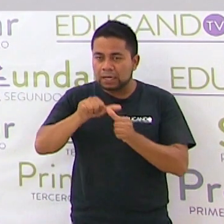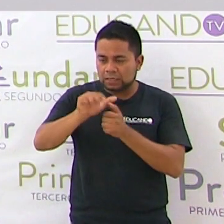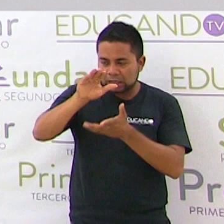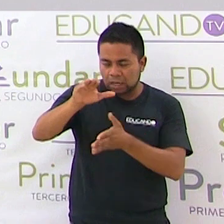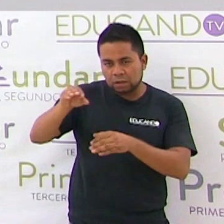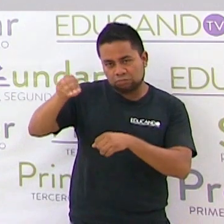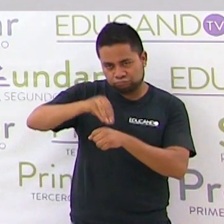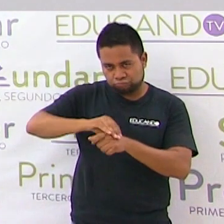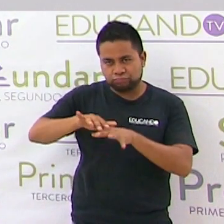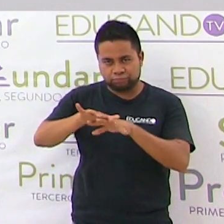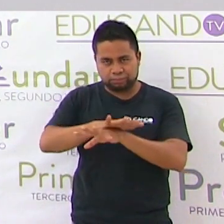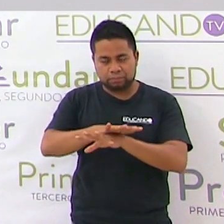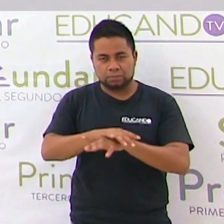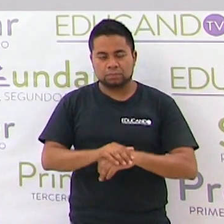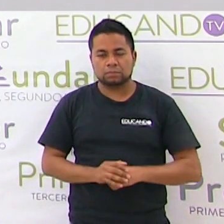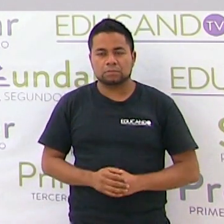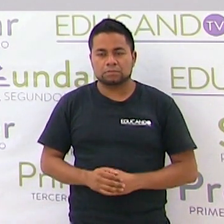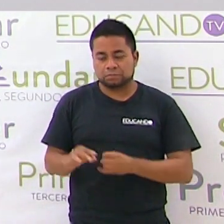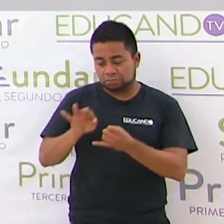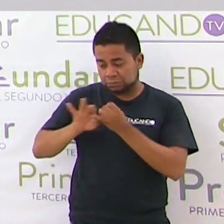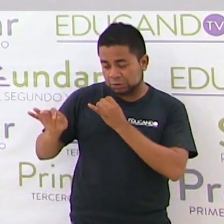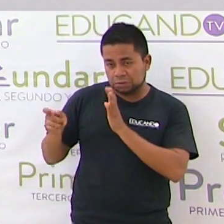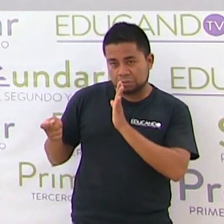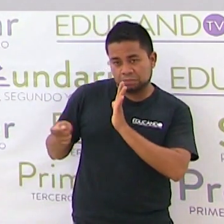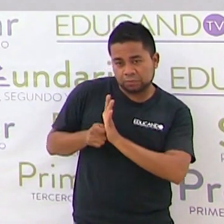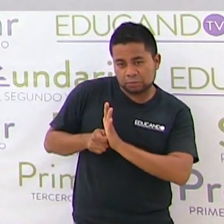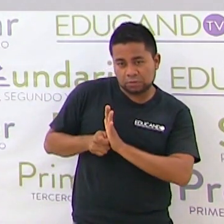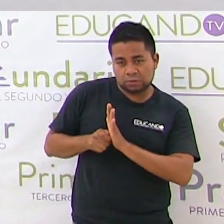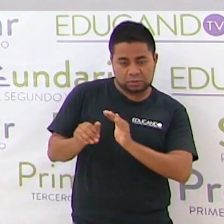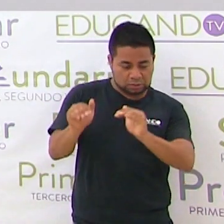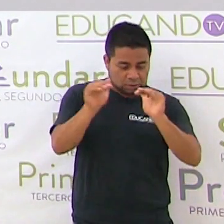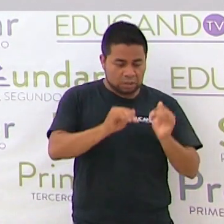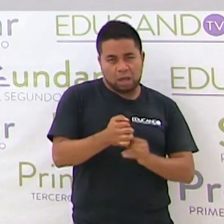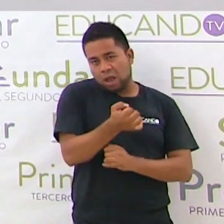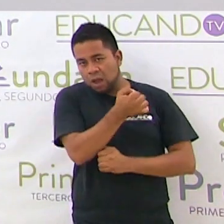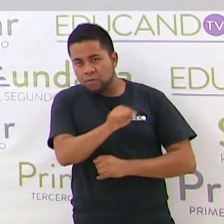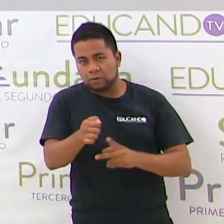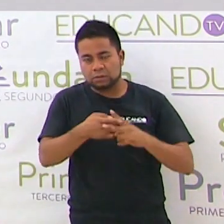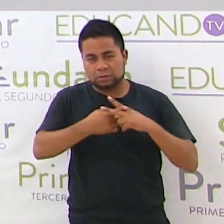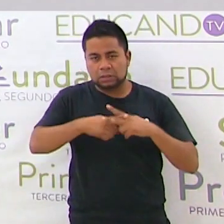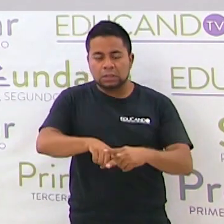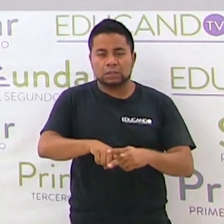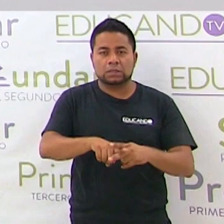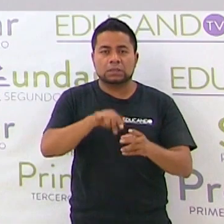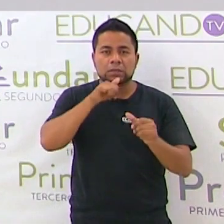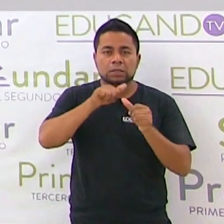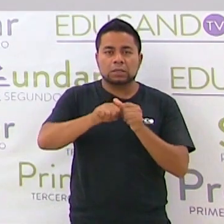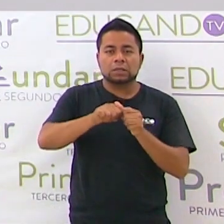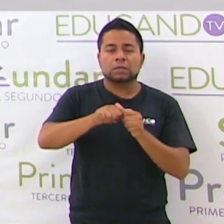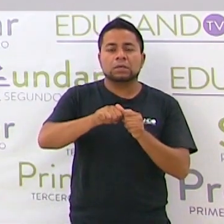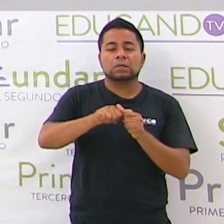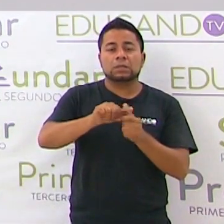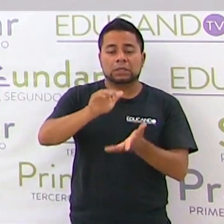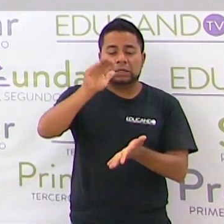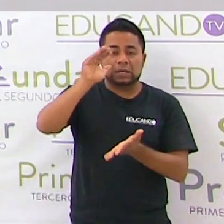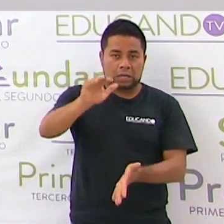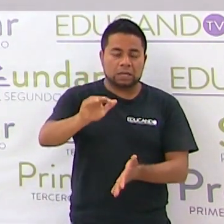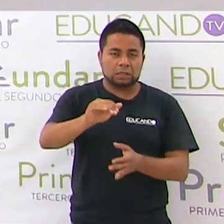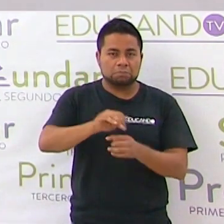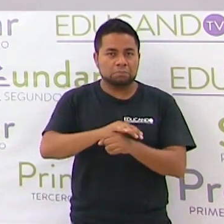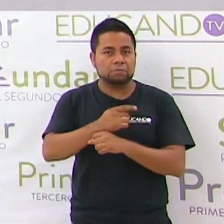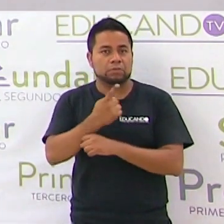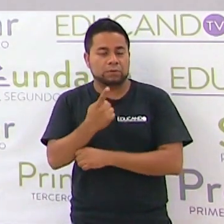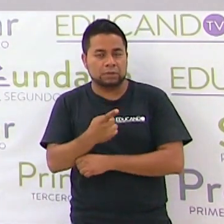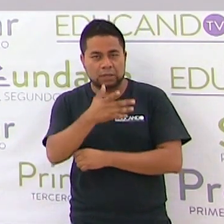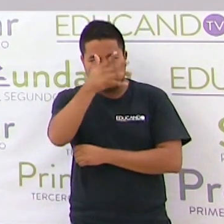mayúscula. Termina el punto, acá tendría que empezar con mayúscula por 2 razones. Porque